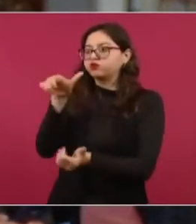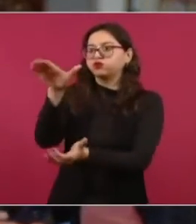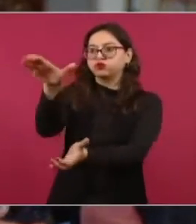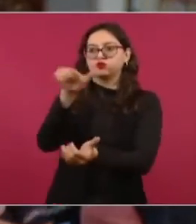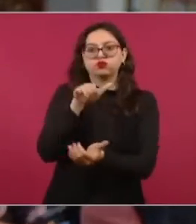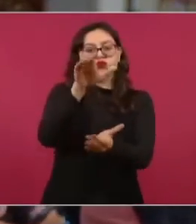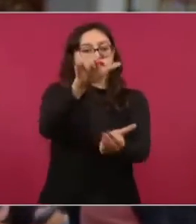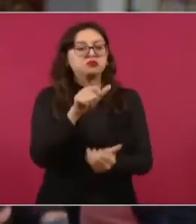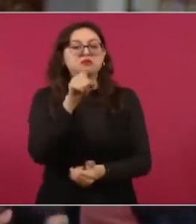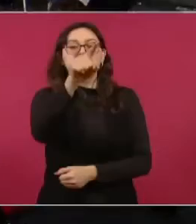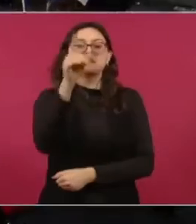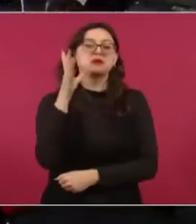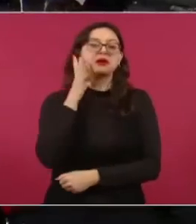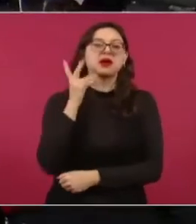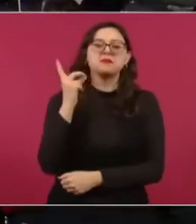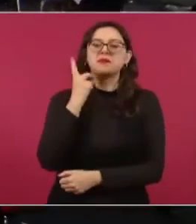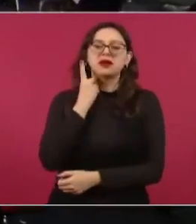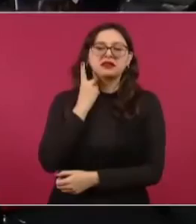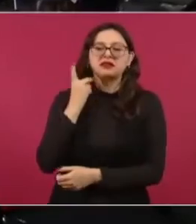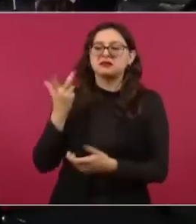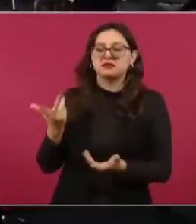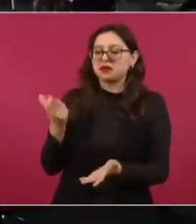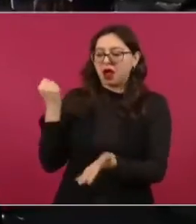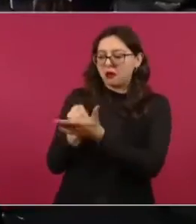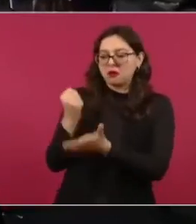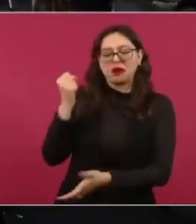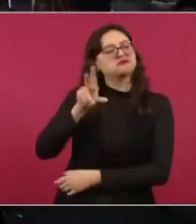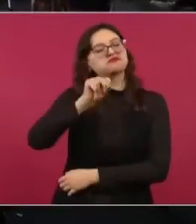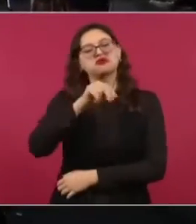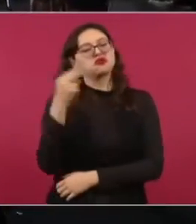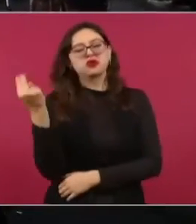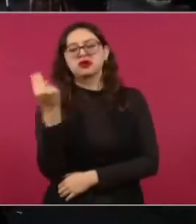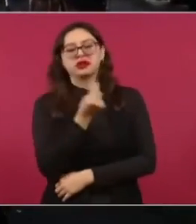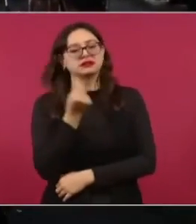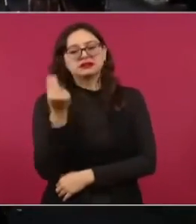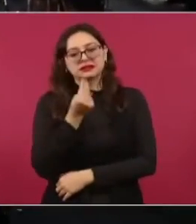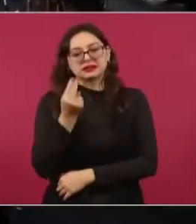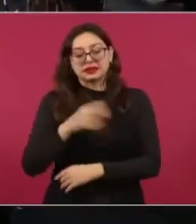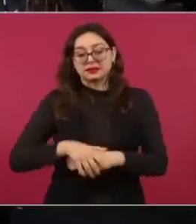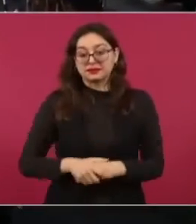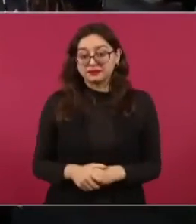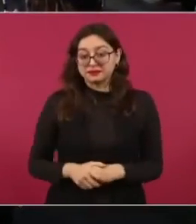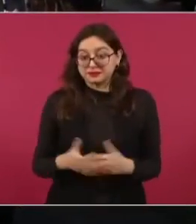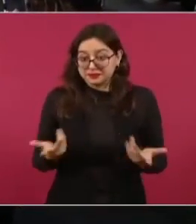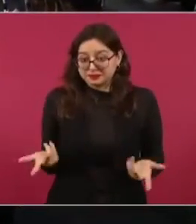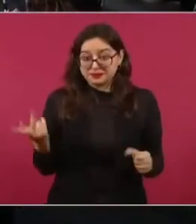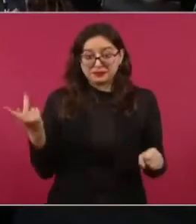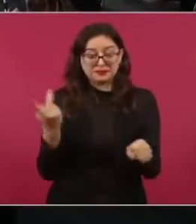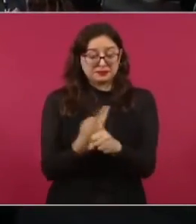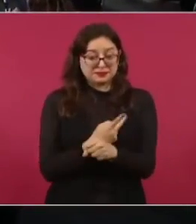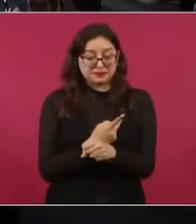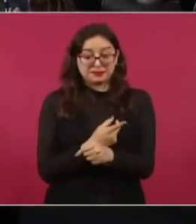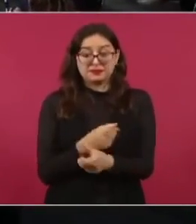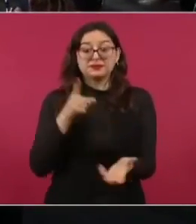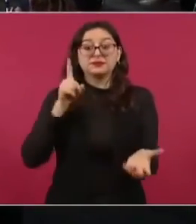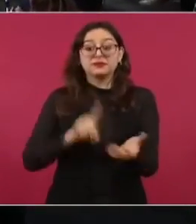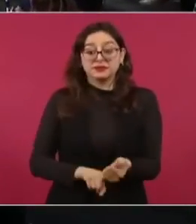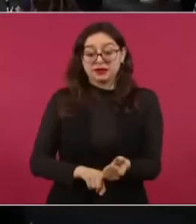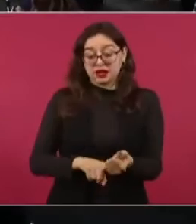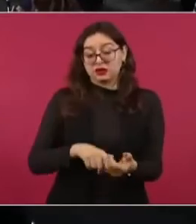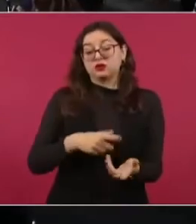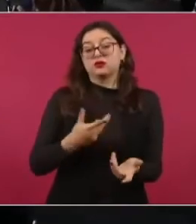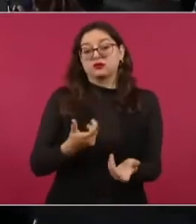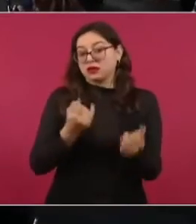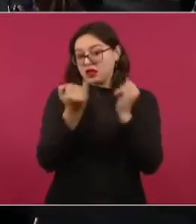considerara peculado. Usted ha analizado durante mucho tiempo el tema de la partida secreta de Carlos